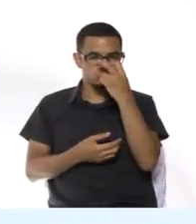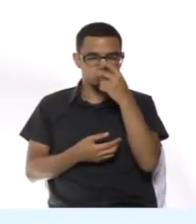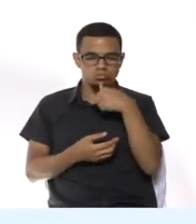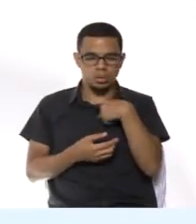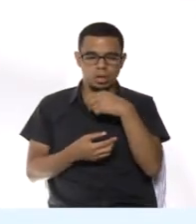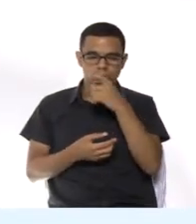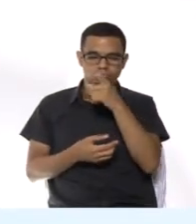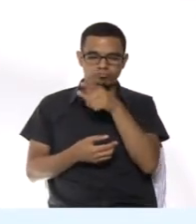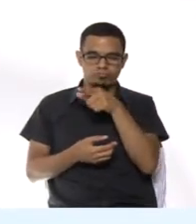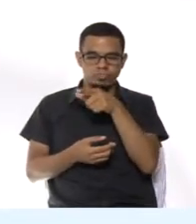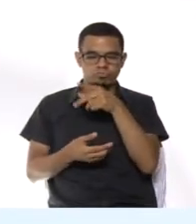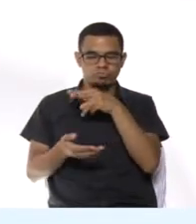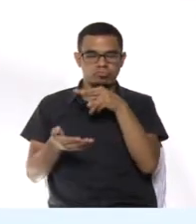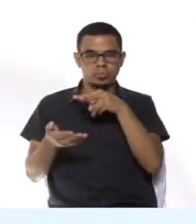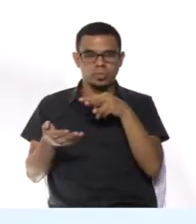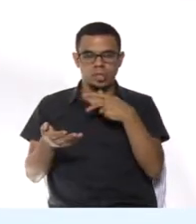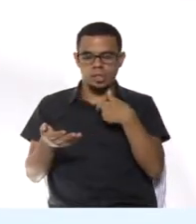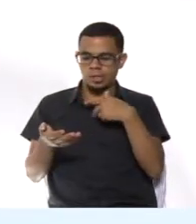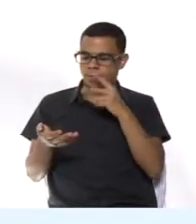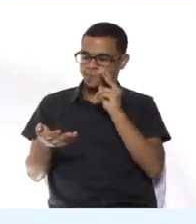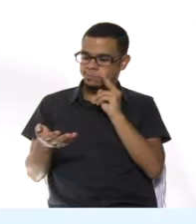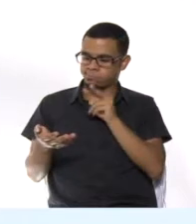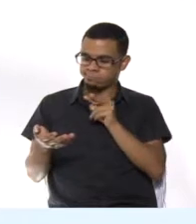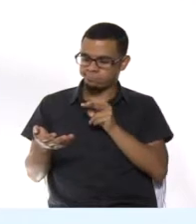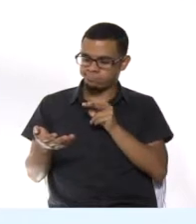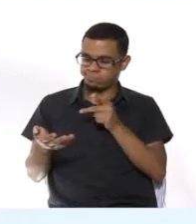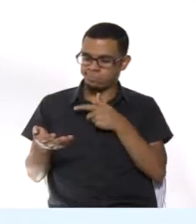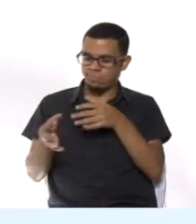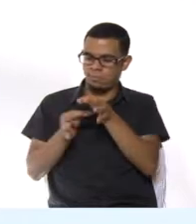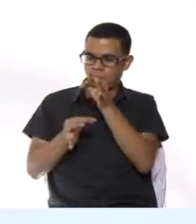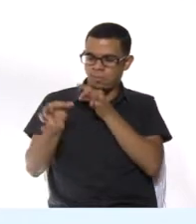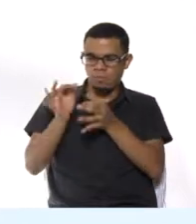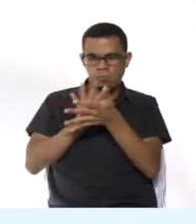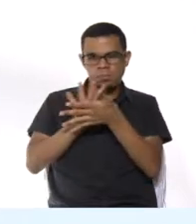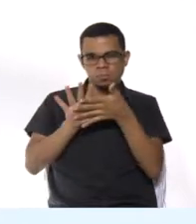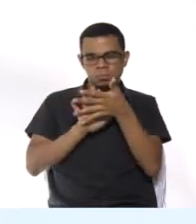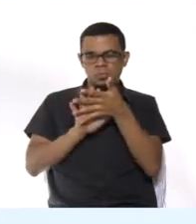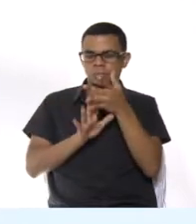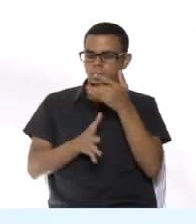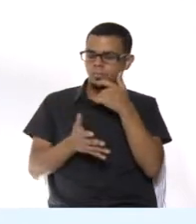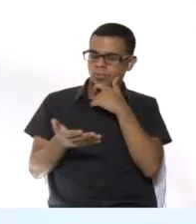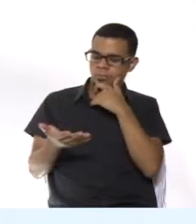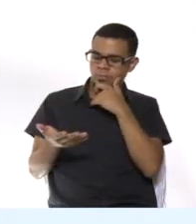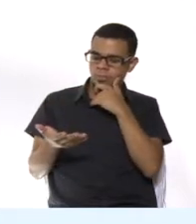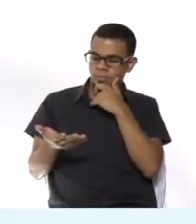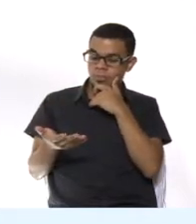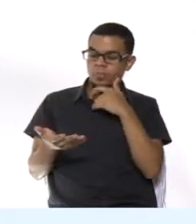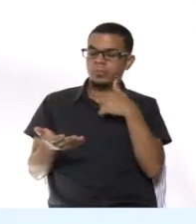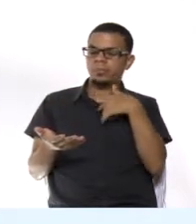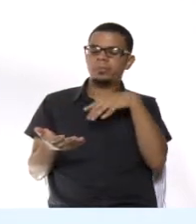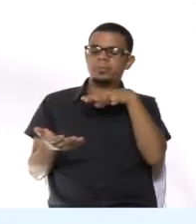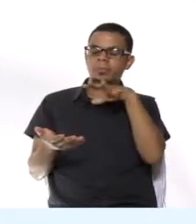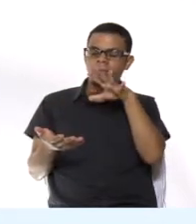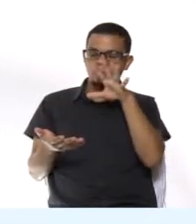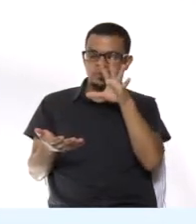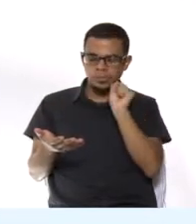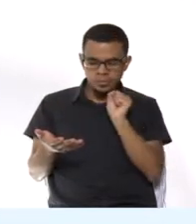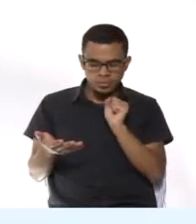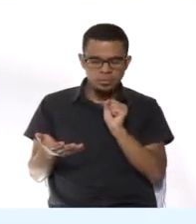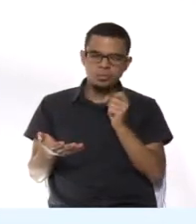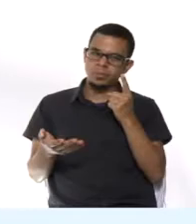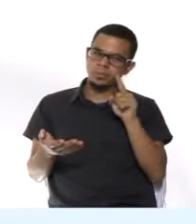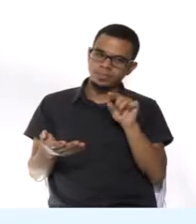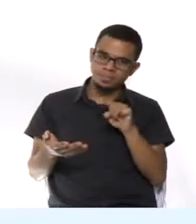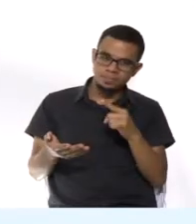sobre este texto, entender mejor el contexto. Y fíjense que él nos ayuda a comprender otros tipos de